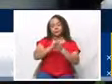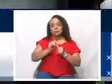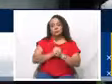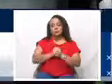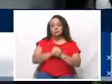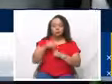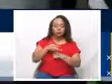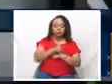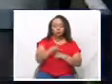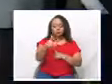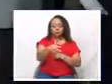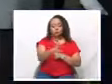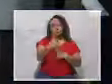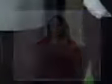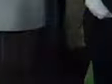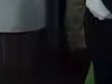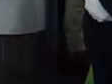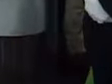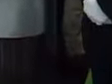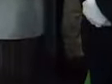que realizará la caravana